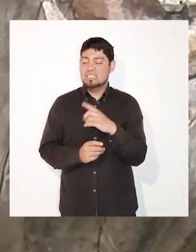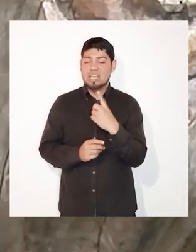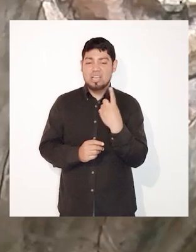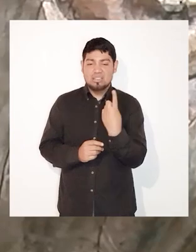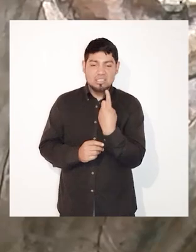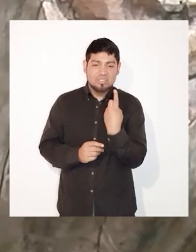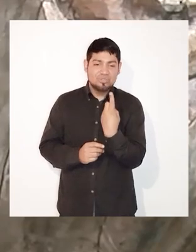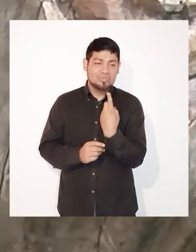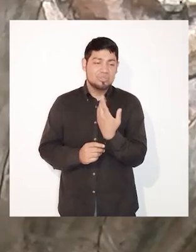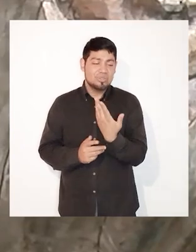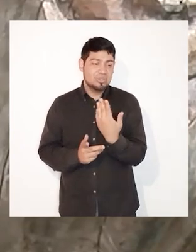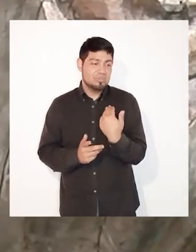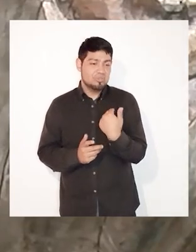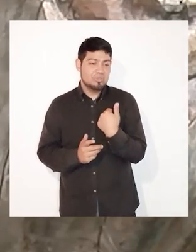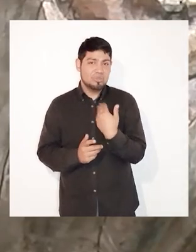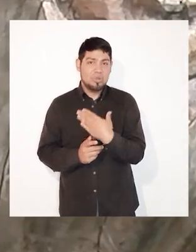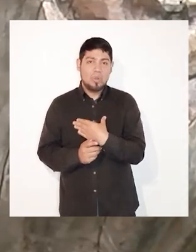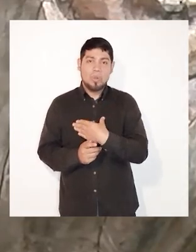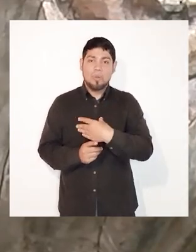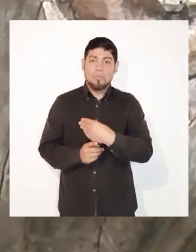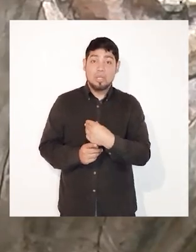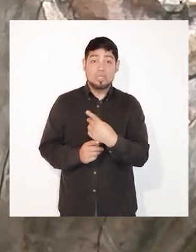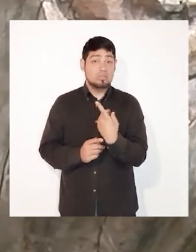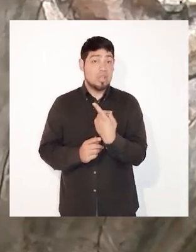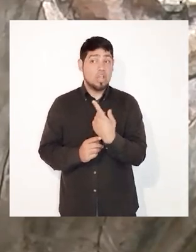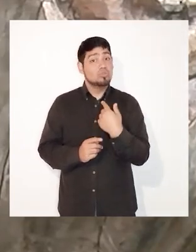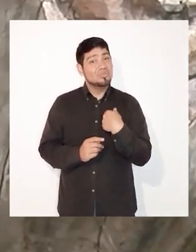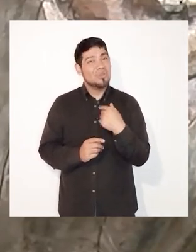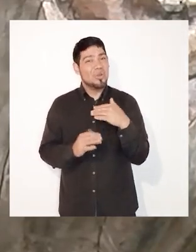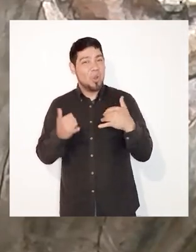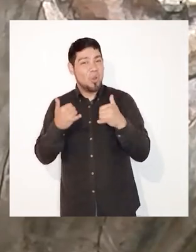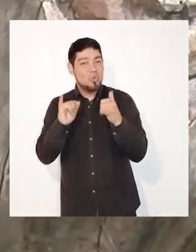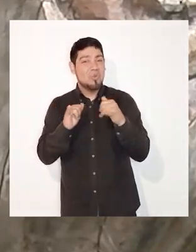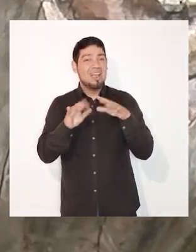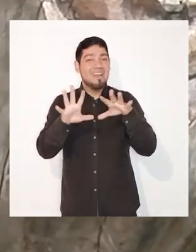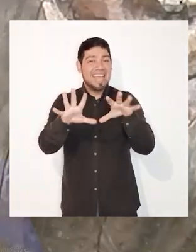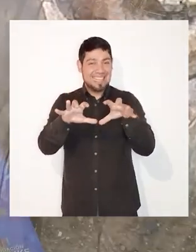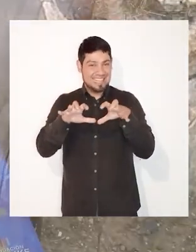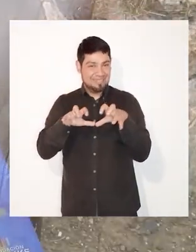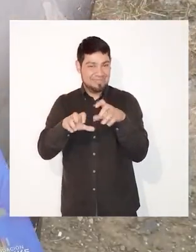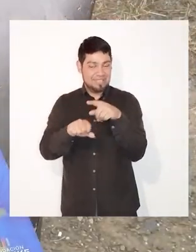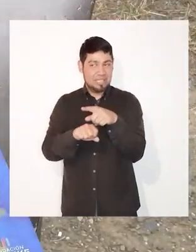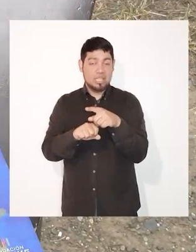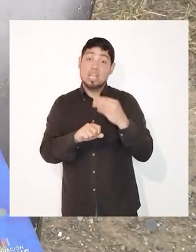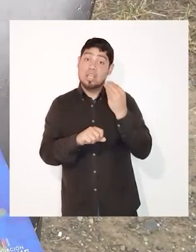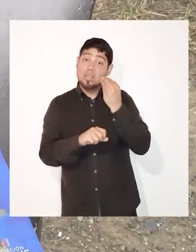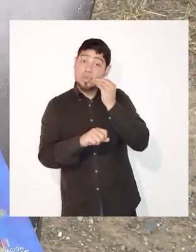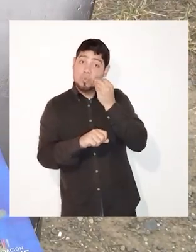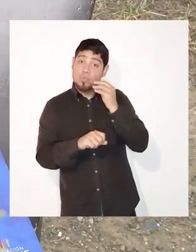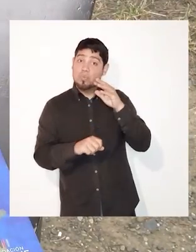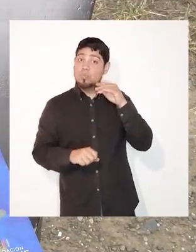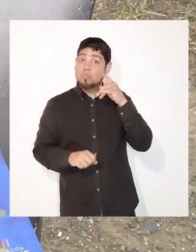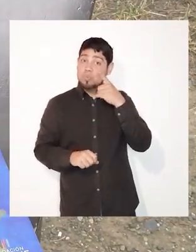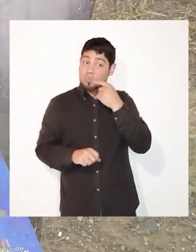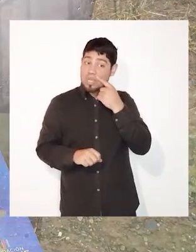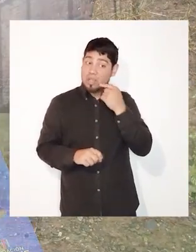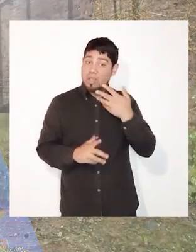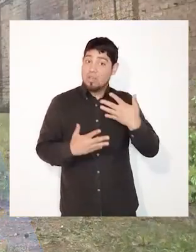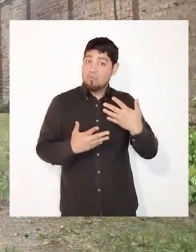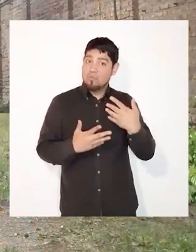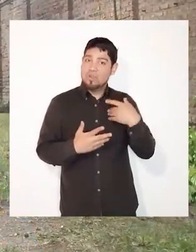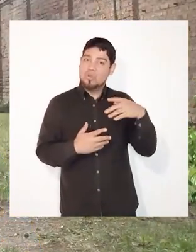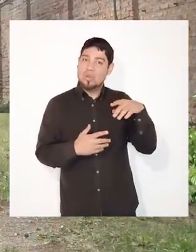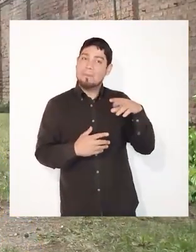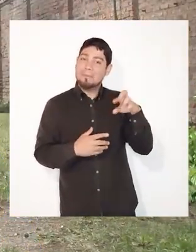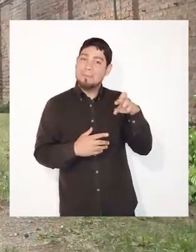y vuelvo un poco a la pregunta anterior, como hija única yo jugaba mucho con los animales y después encontré también el refugio de los libros. Y mi